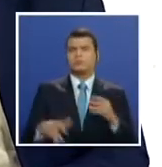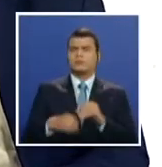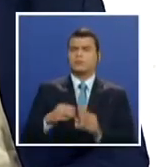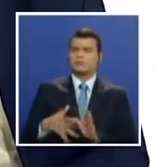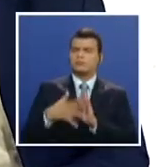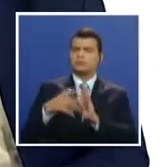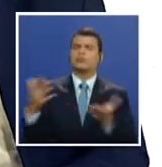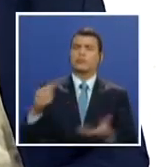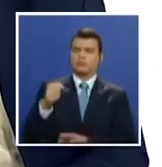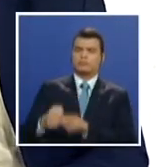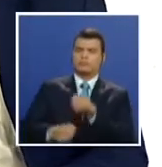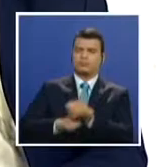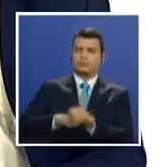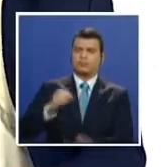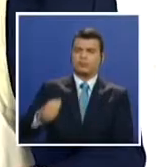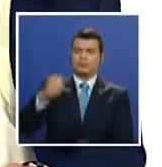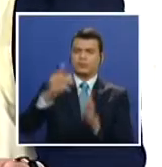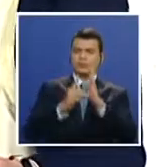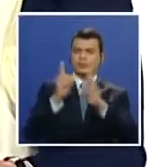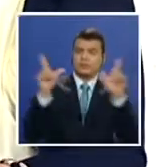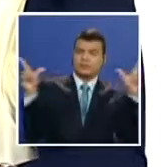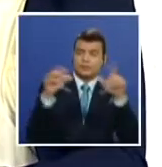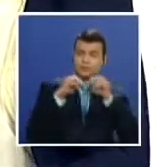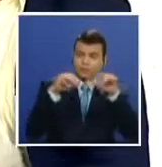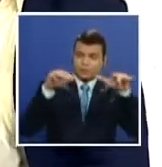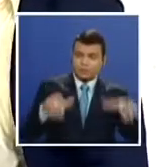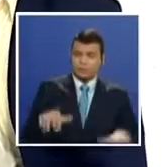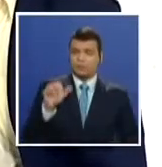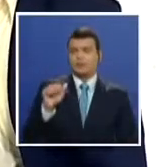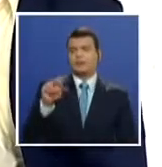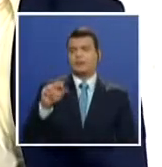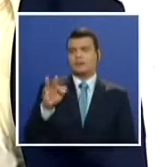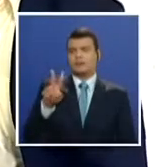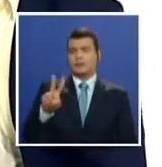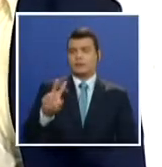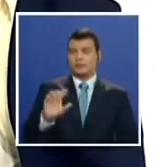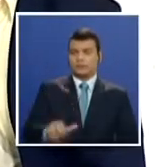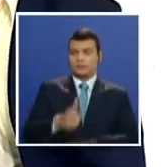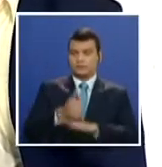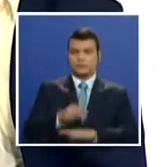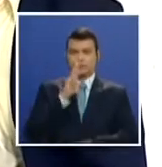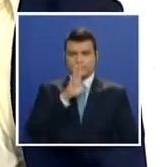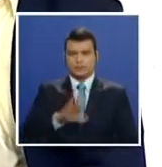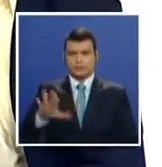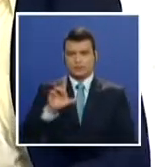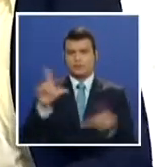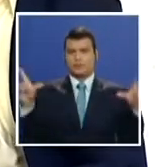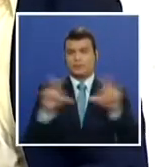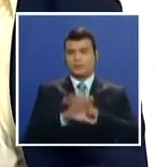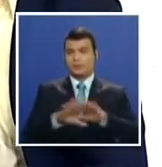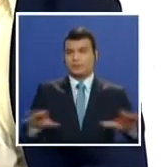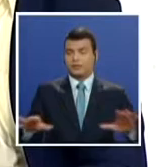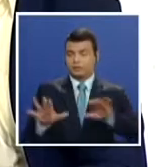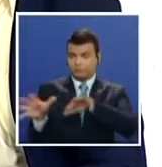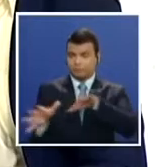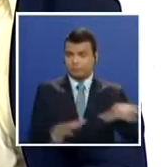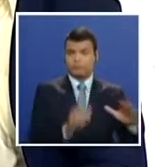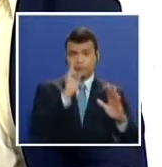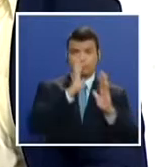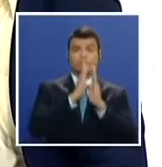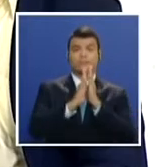televisión pública de la autoridad nacional de televisión iniciamos nuestro programa con noticias internacionales en vídeos quedaron